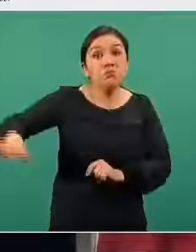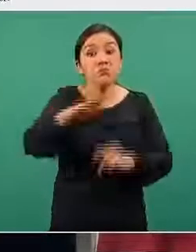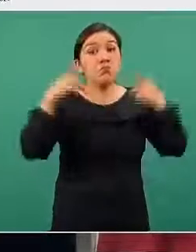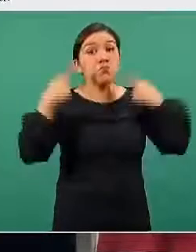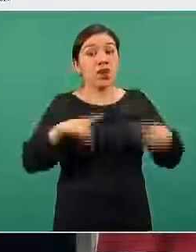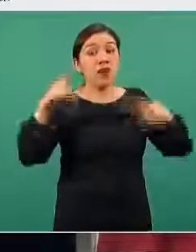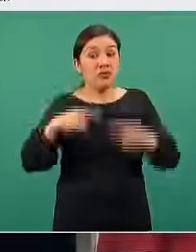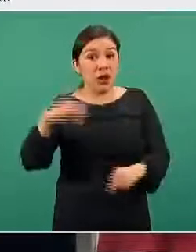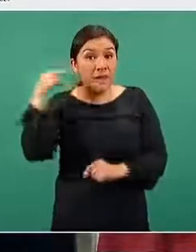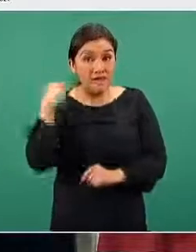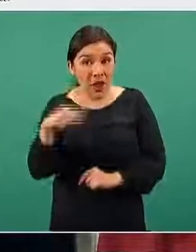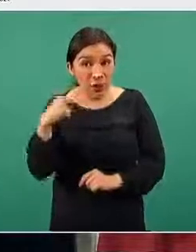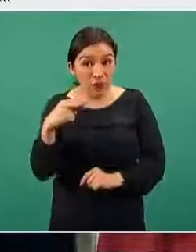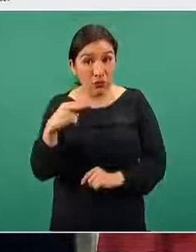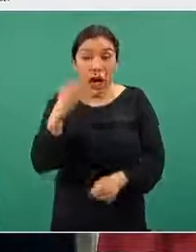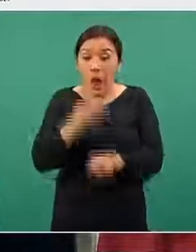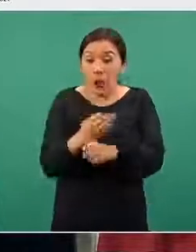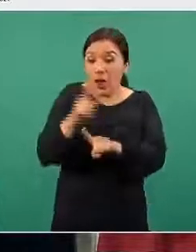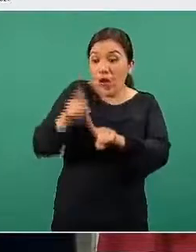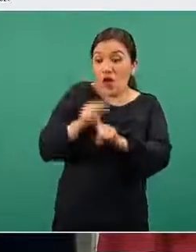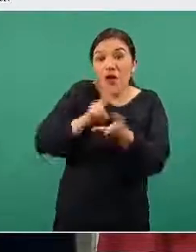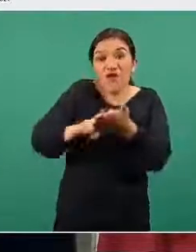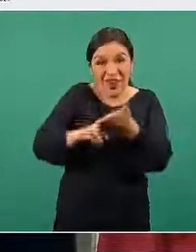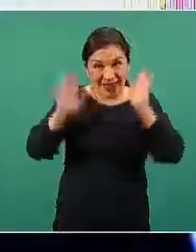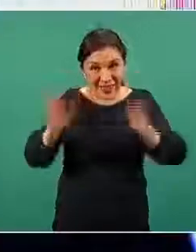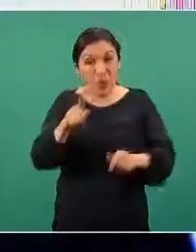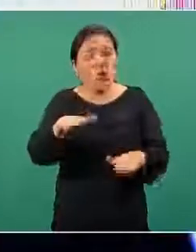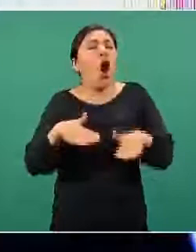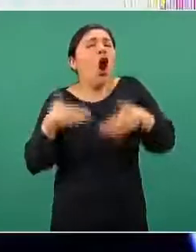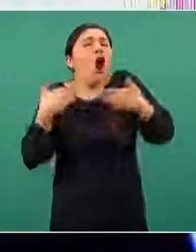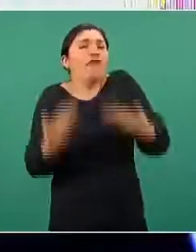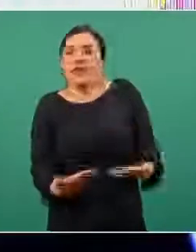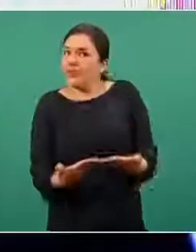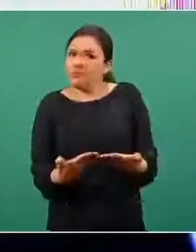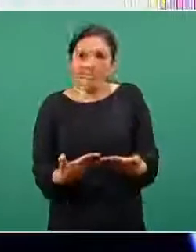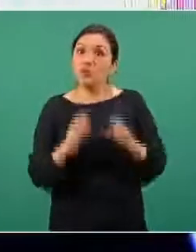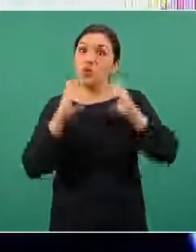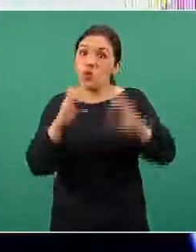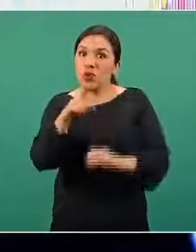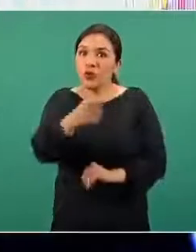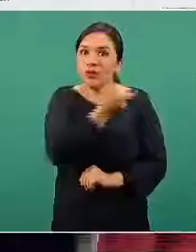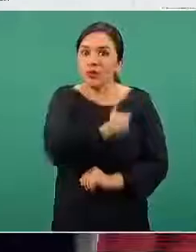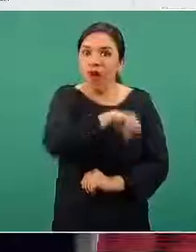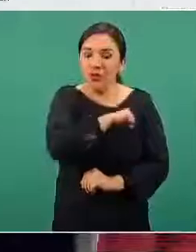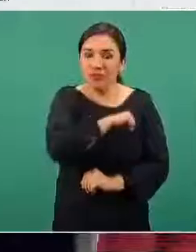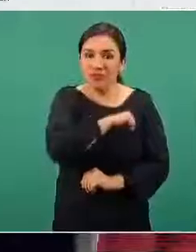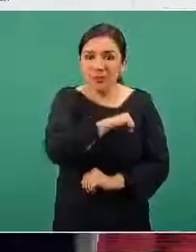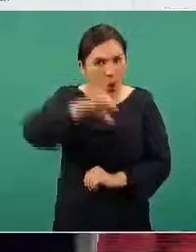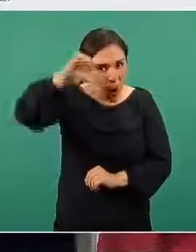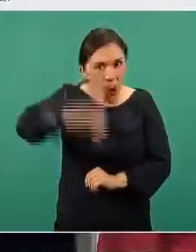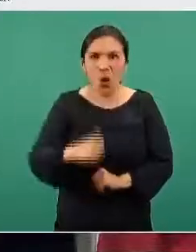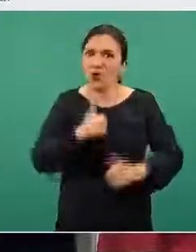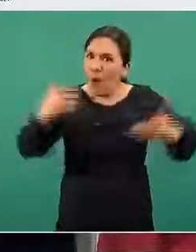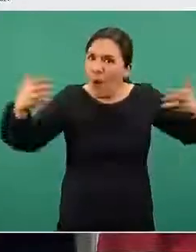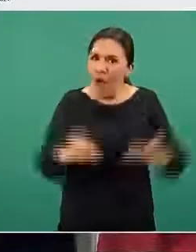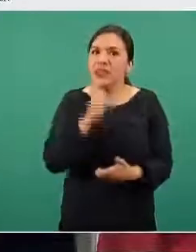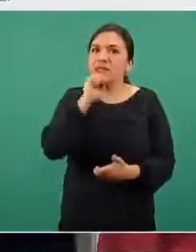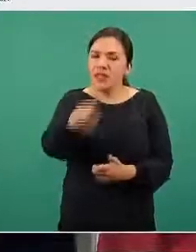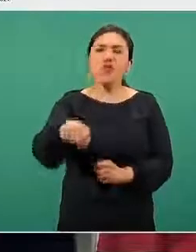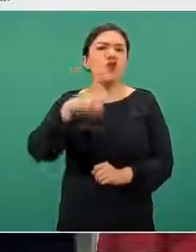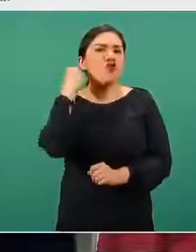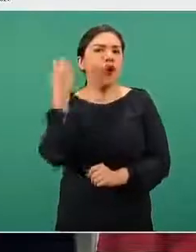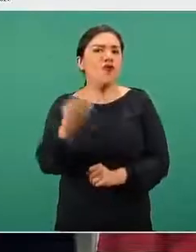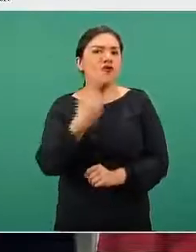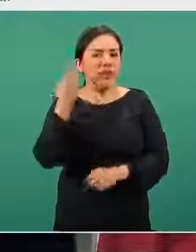veracruzano, estamos en verdes, pero no te confíes, cuida tu salud. Hoy mismo lo estamos haciendo en nuestras